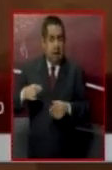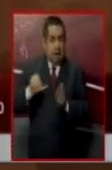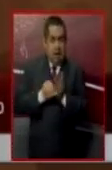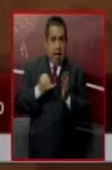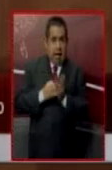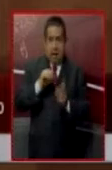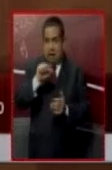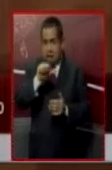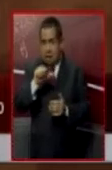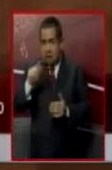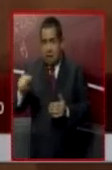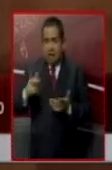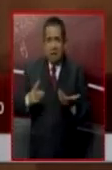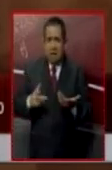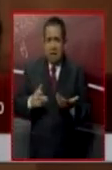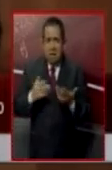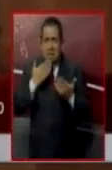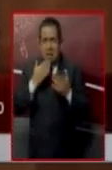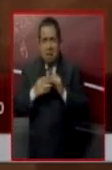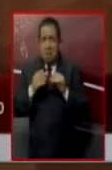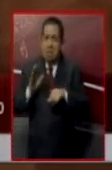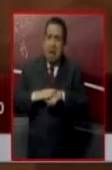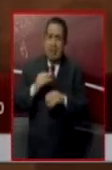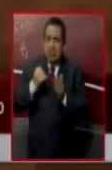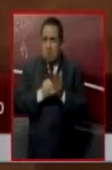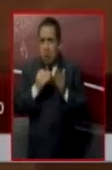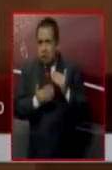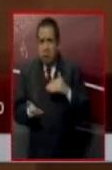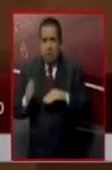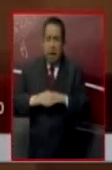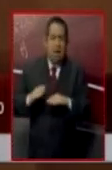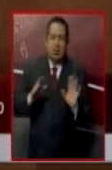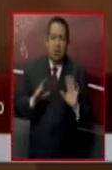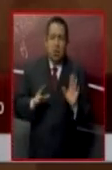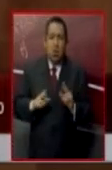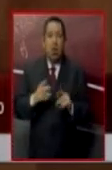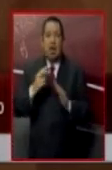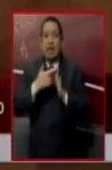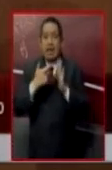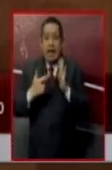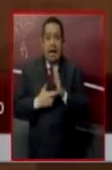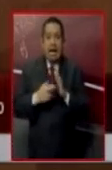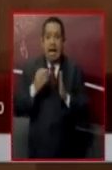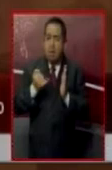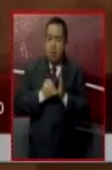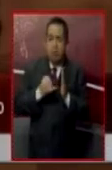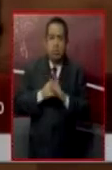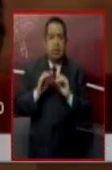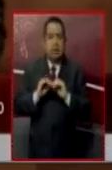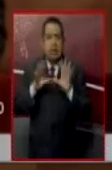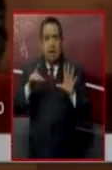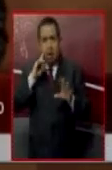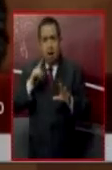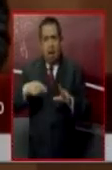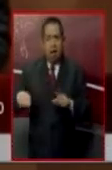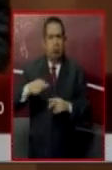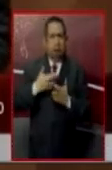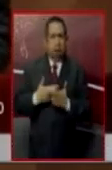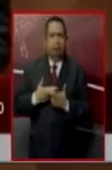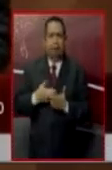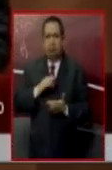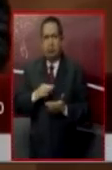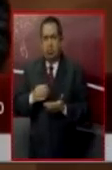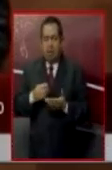tributario de nuestro país no requiere de más impuestos, sino de medidas fiscales que garanticen la solvencia del Estado y